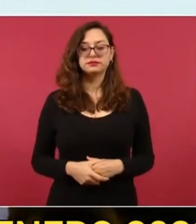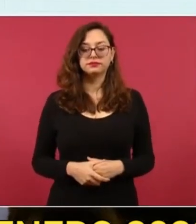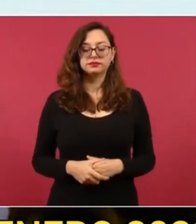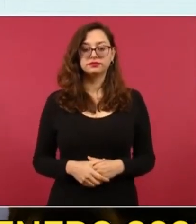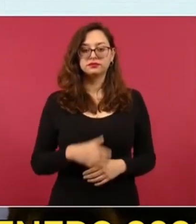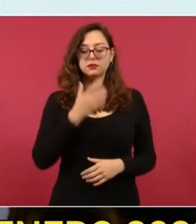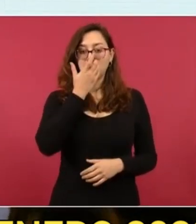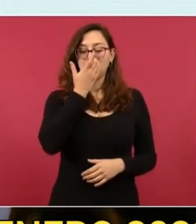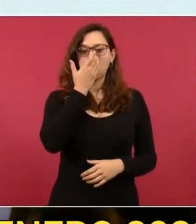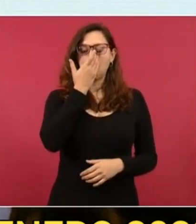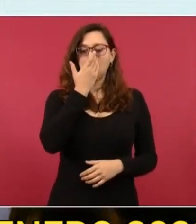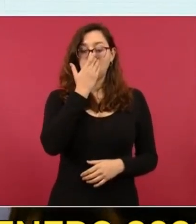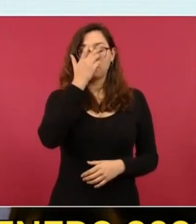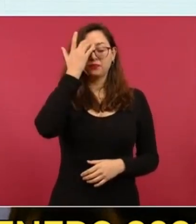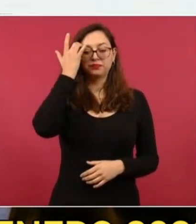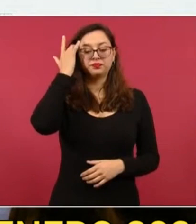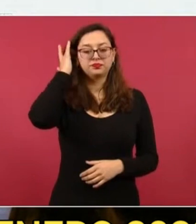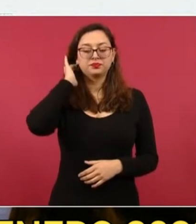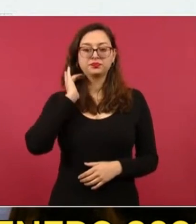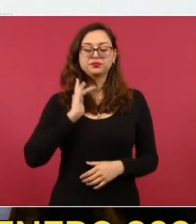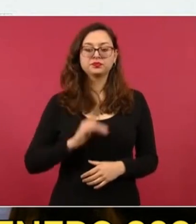¿Tenemos el otro?